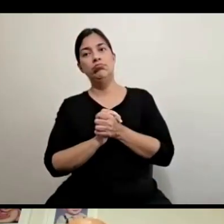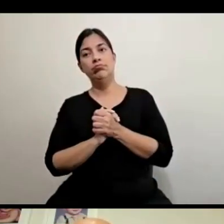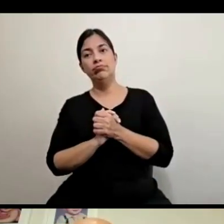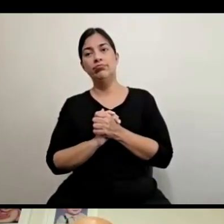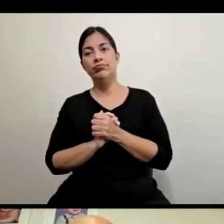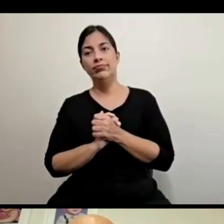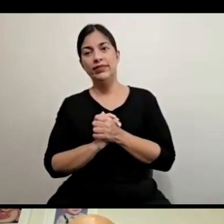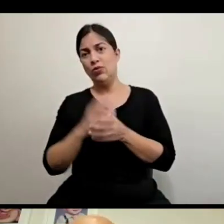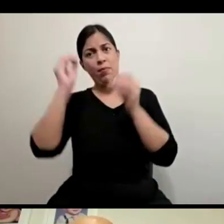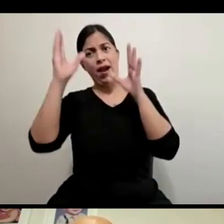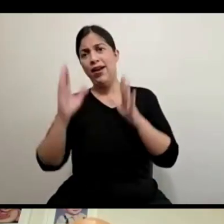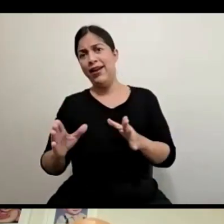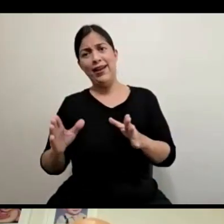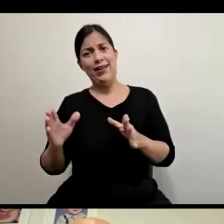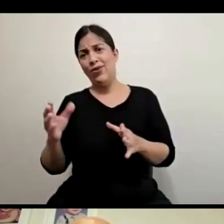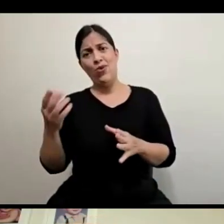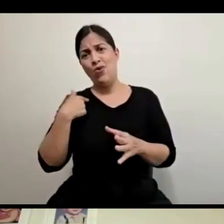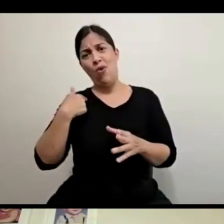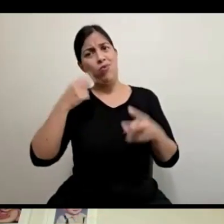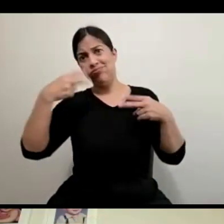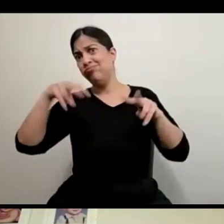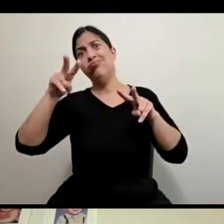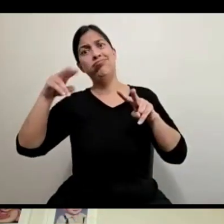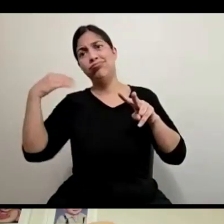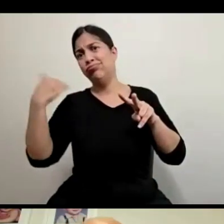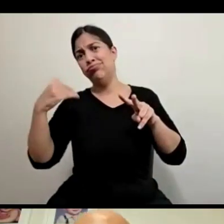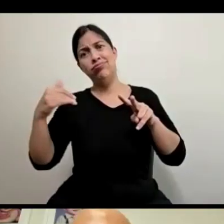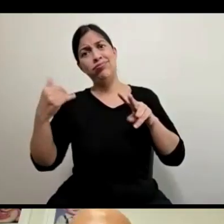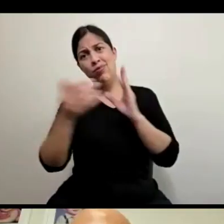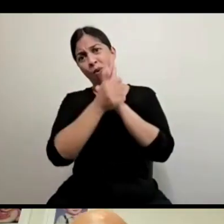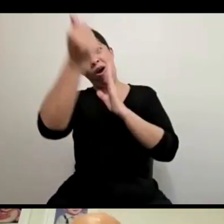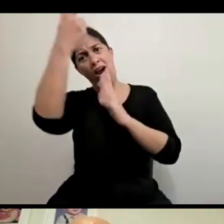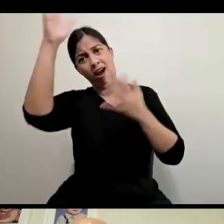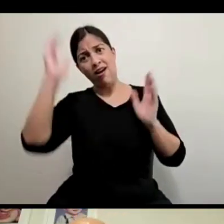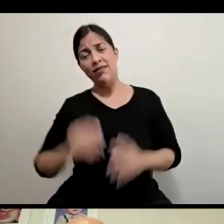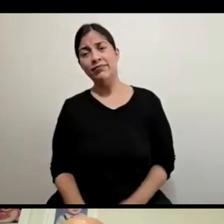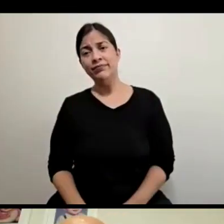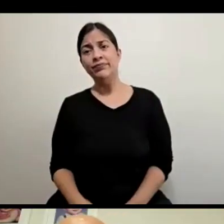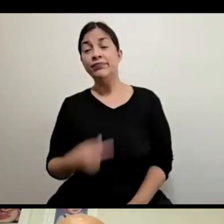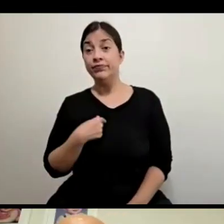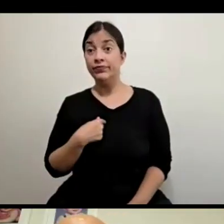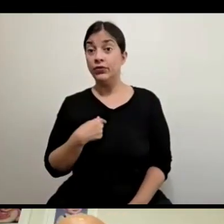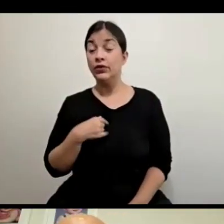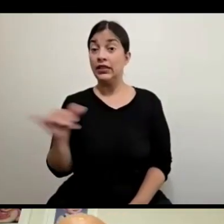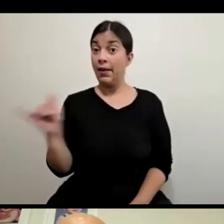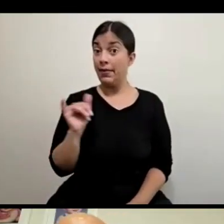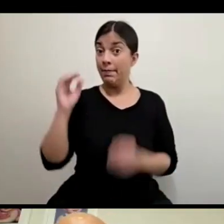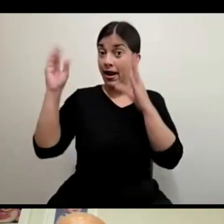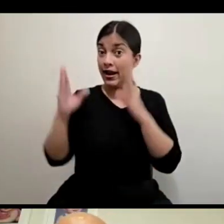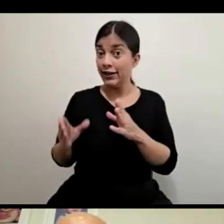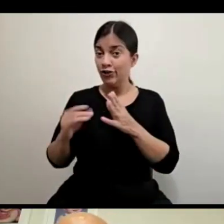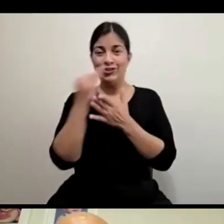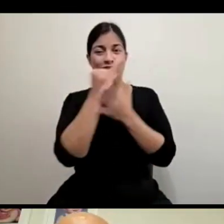ese maestro se convertía como un ídolo porque era capaz de hacer eso, ¿no? Y también vi maestros haciendo escenografía, que también me